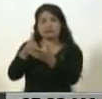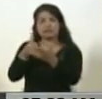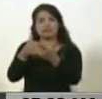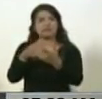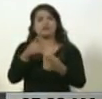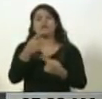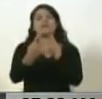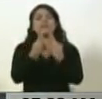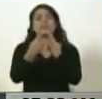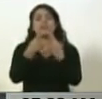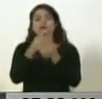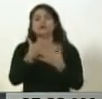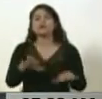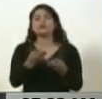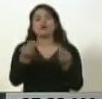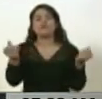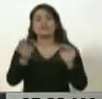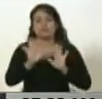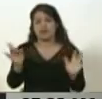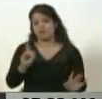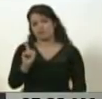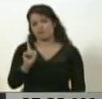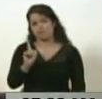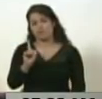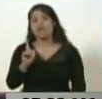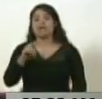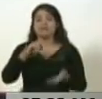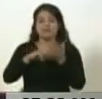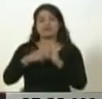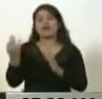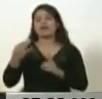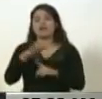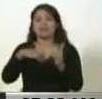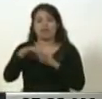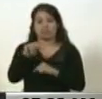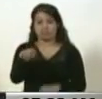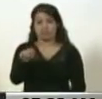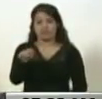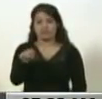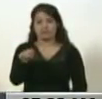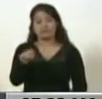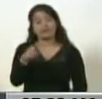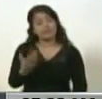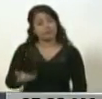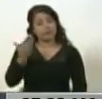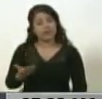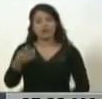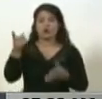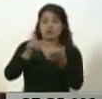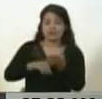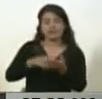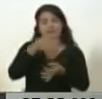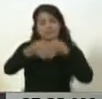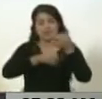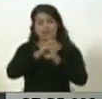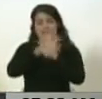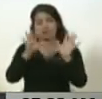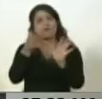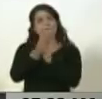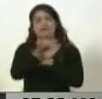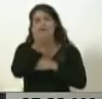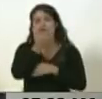discurso, no es una retórica, es una realidad. Y es importante nuevamente destacar lo que sucedió